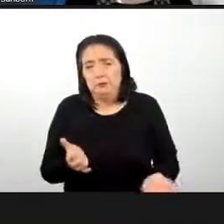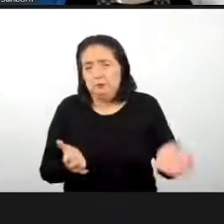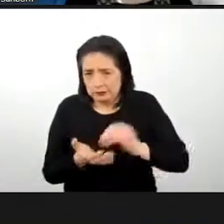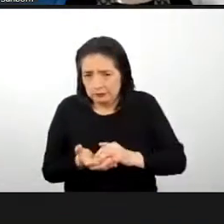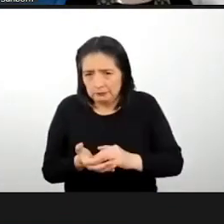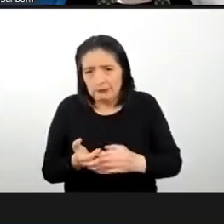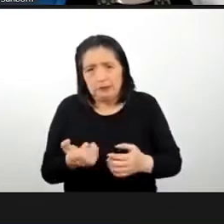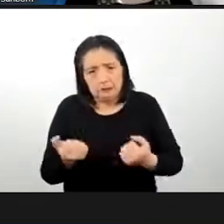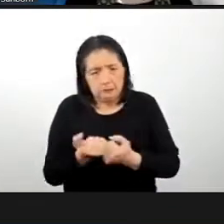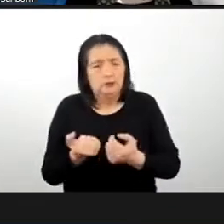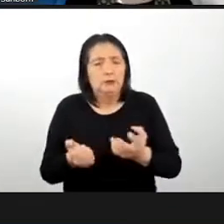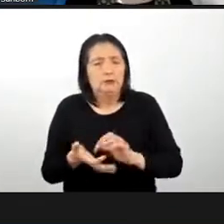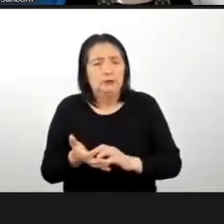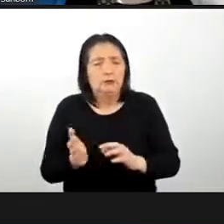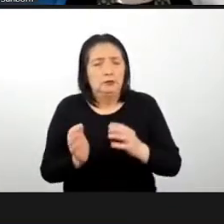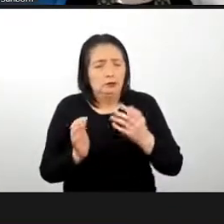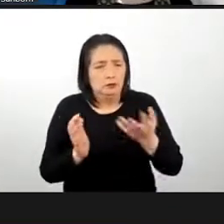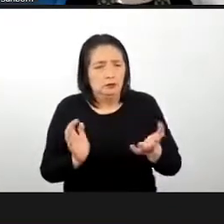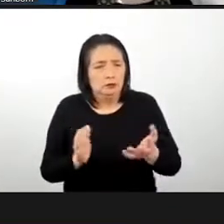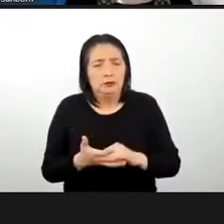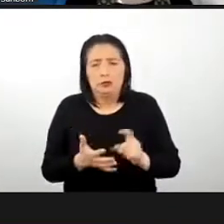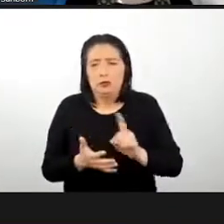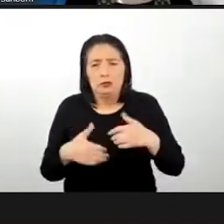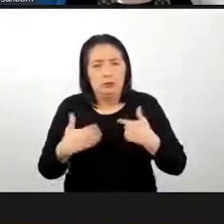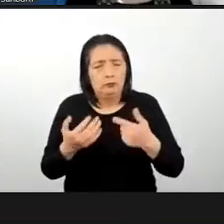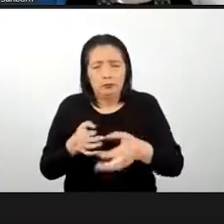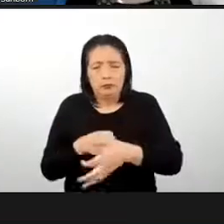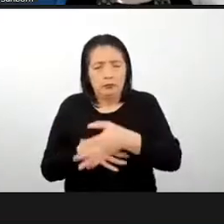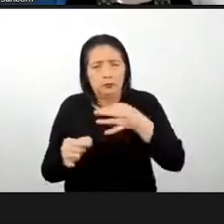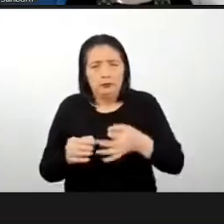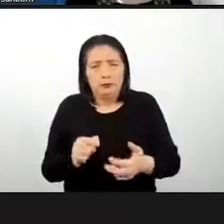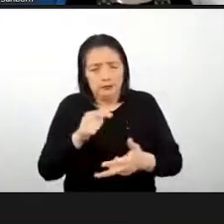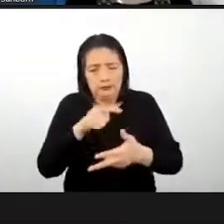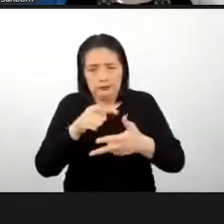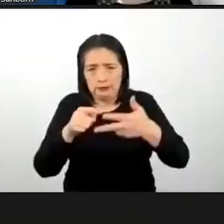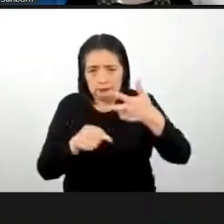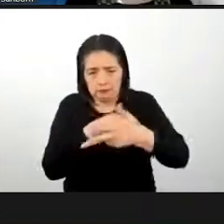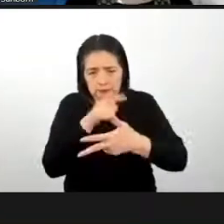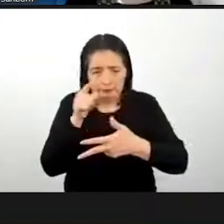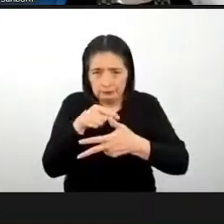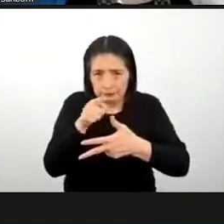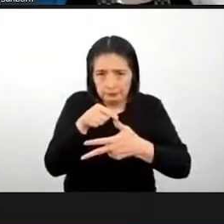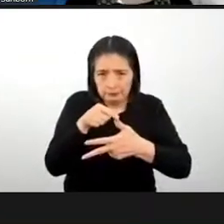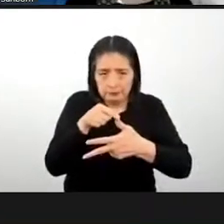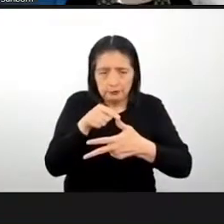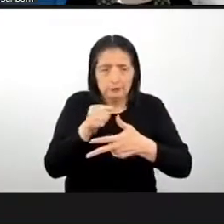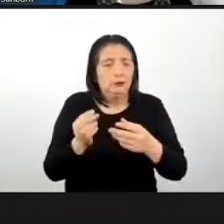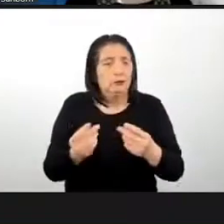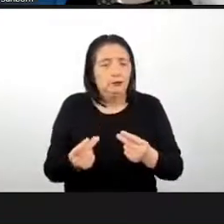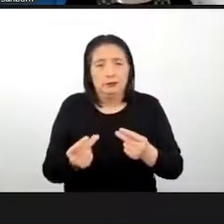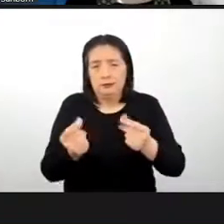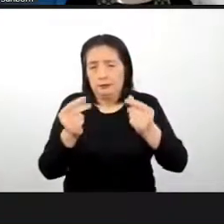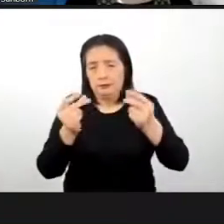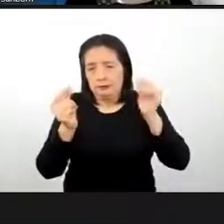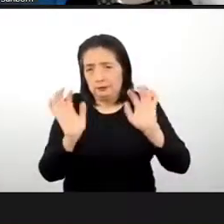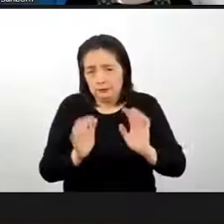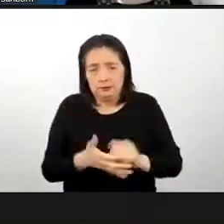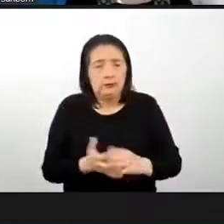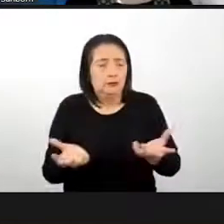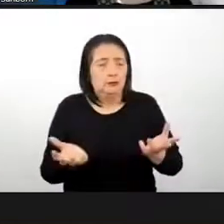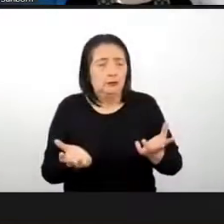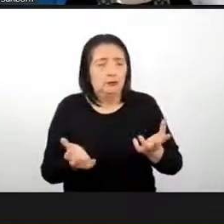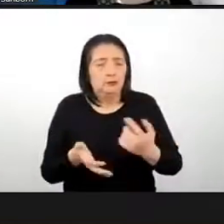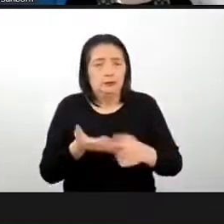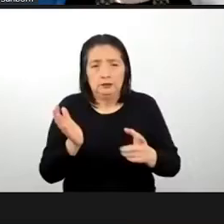reforzamiento, porque hay algo insustituible, que son, resumiendo, 3 cosas. Primero, la inmediatez, la rapidez de la institución del